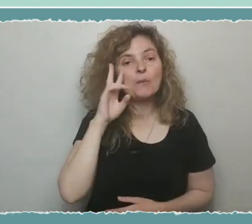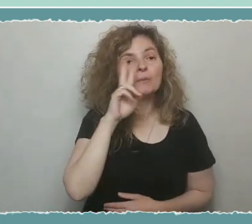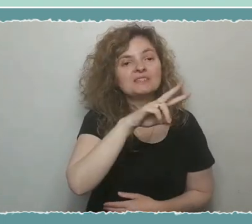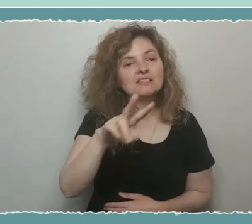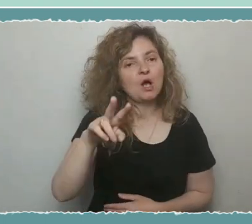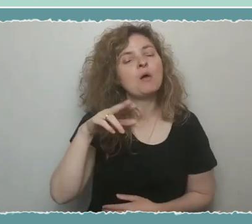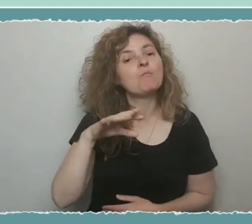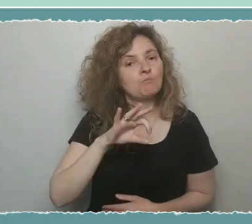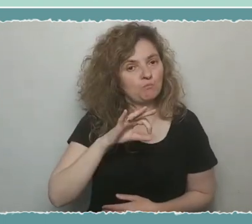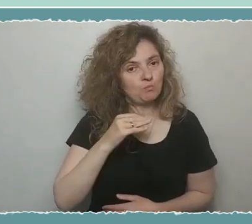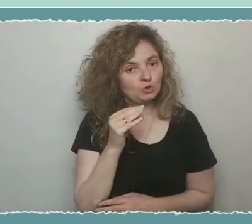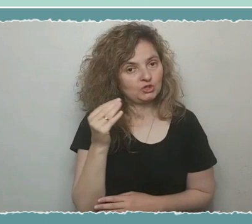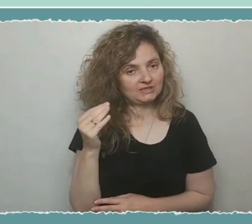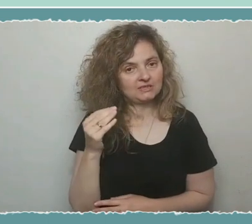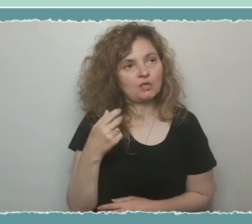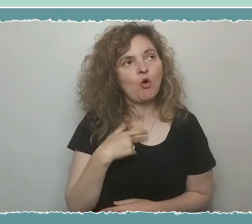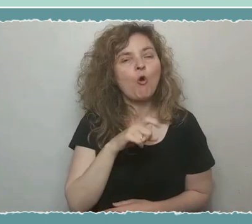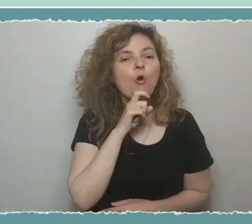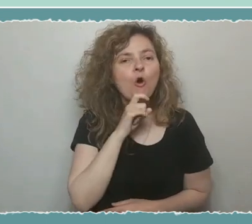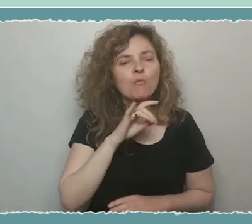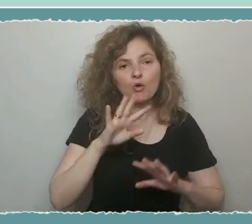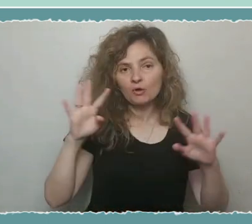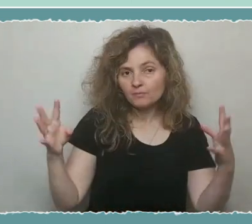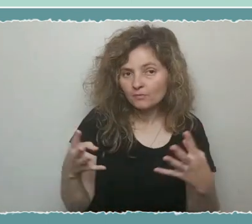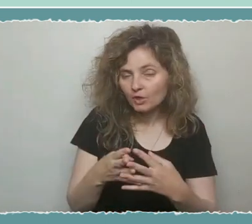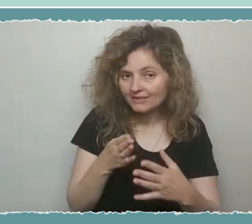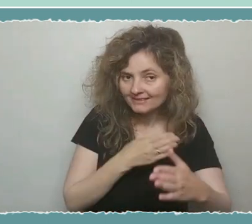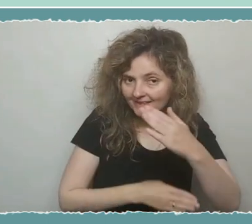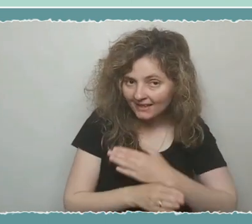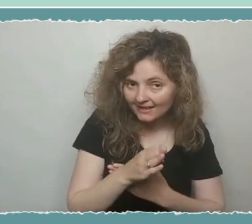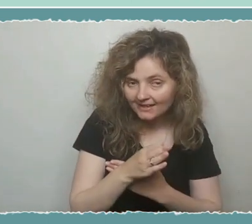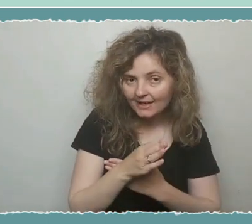visitar o noso museo. Xa sabedes, podedelo visitar de xeito virtual,